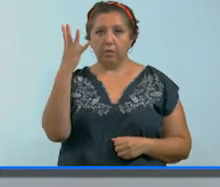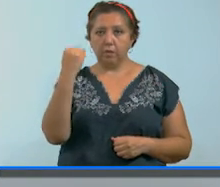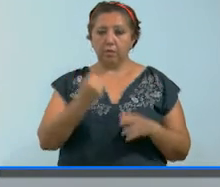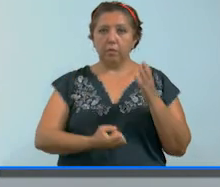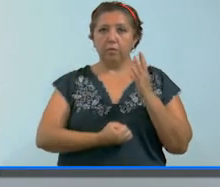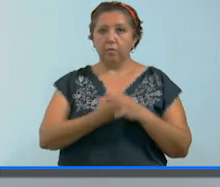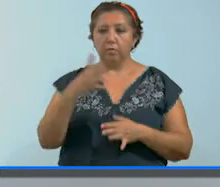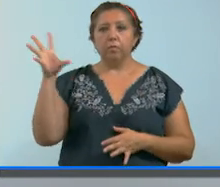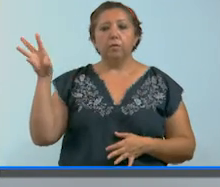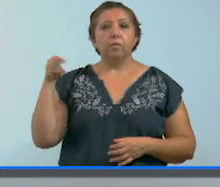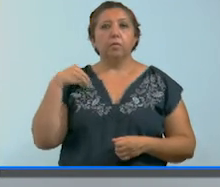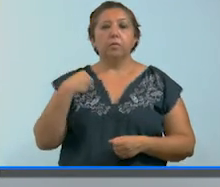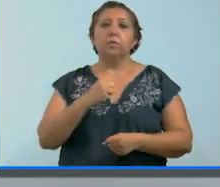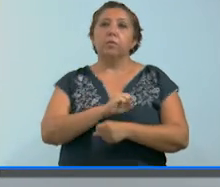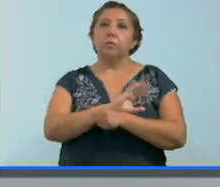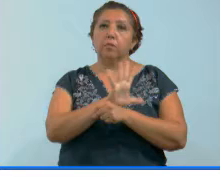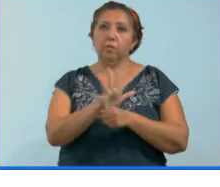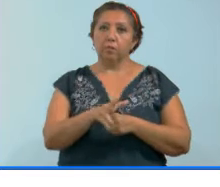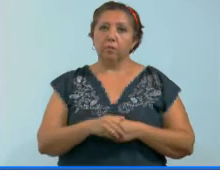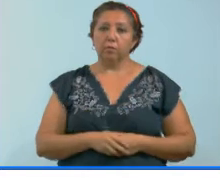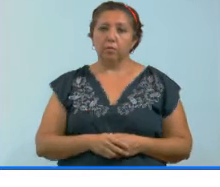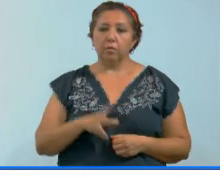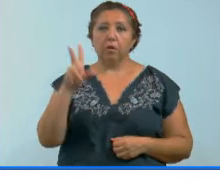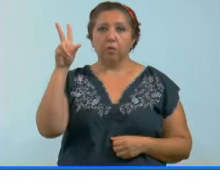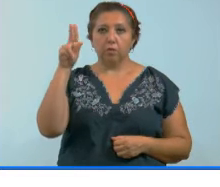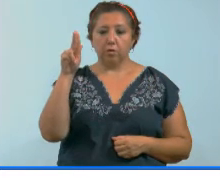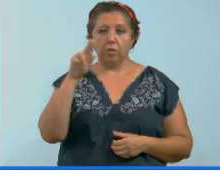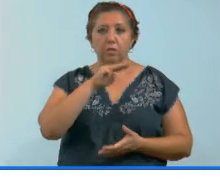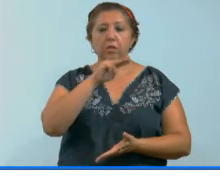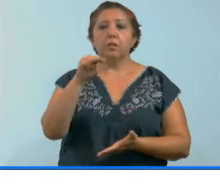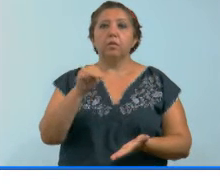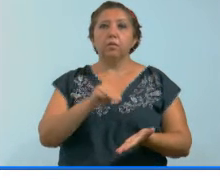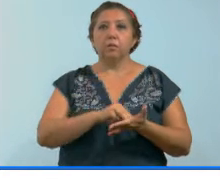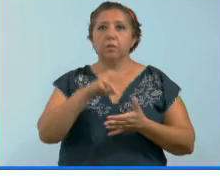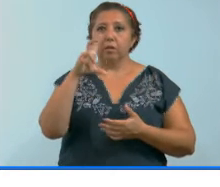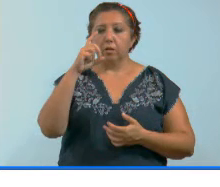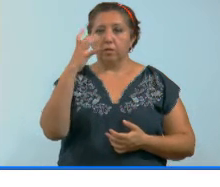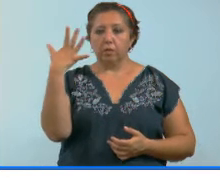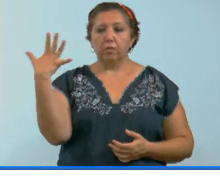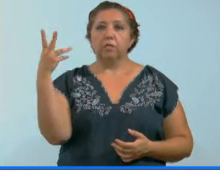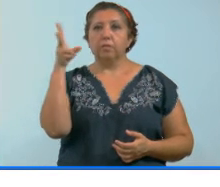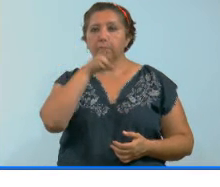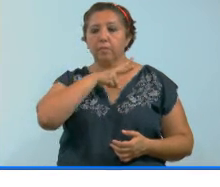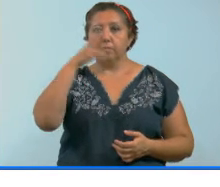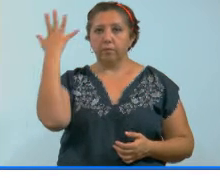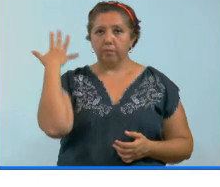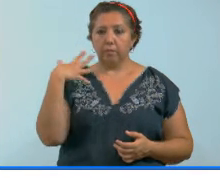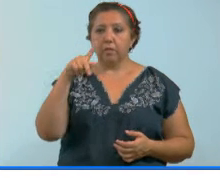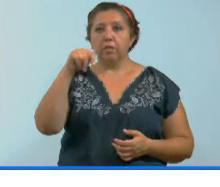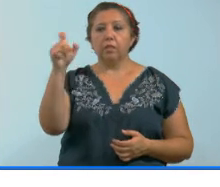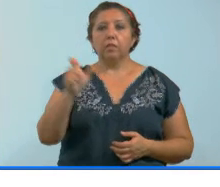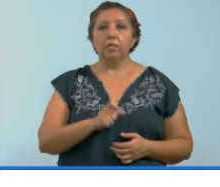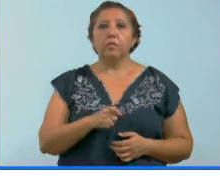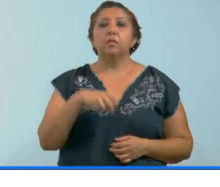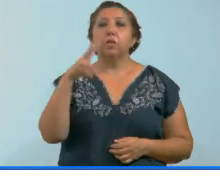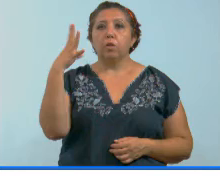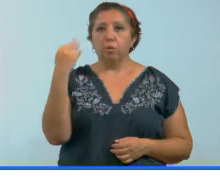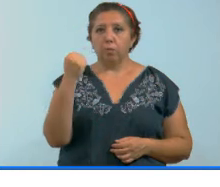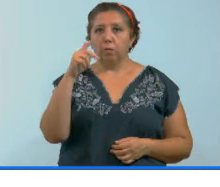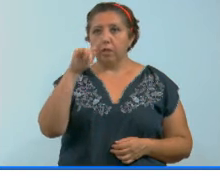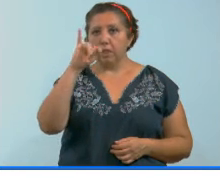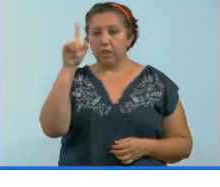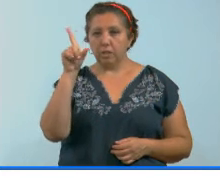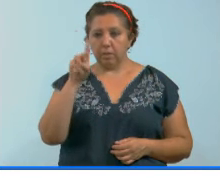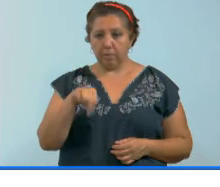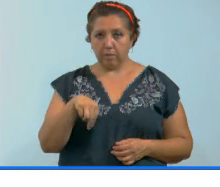nuevos contactos de coronavirus 80 en mérida 35 en valladolid 10 en texas 9 en tizimín